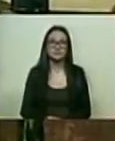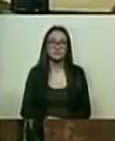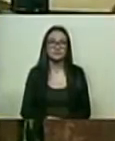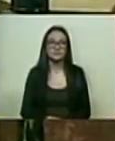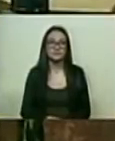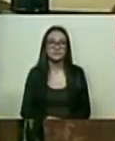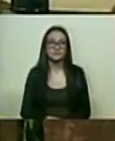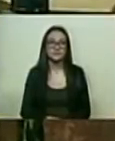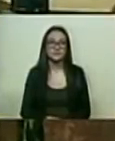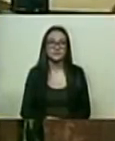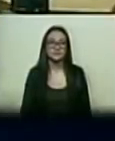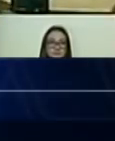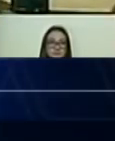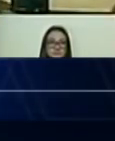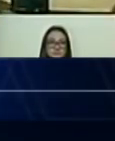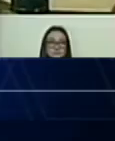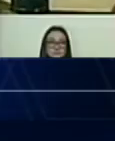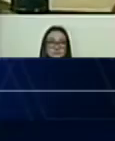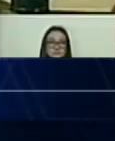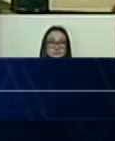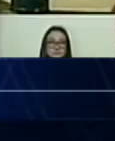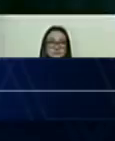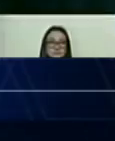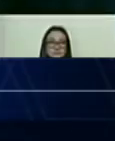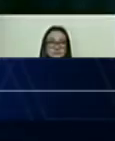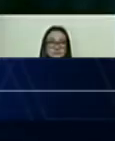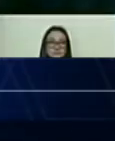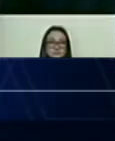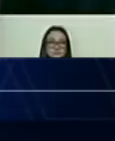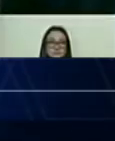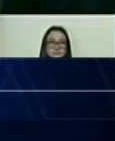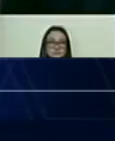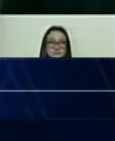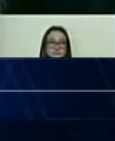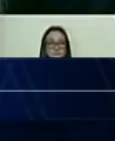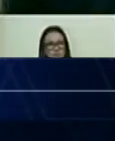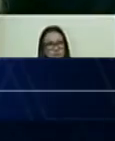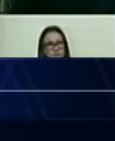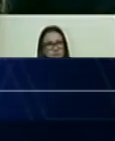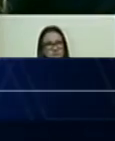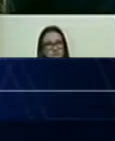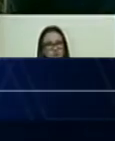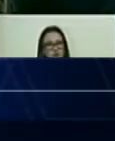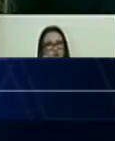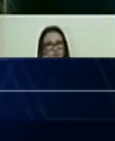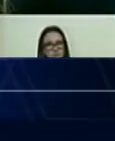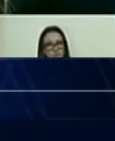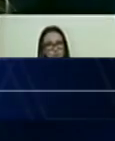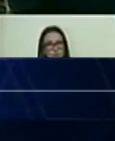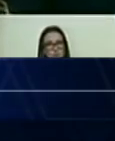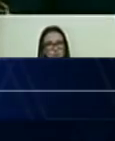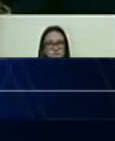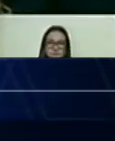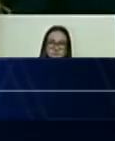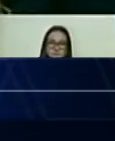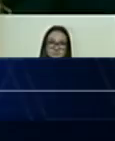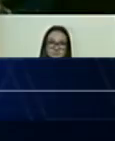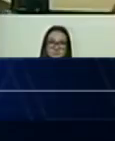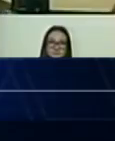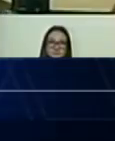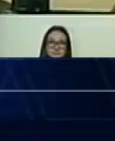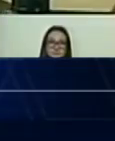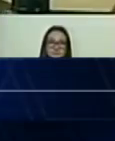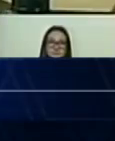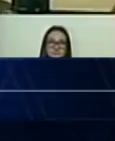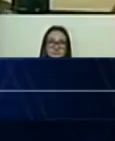Post, Rachel Krieger. ¿Tú eres venezolana? Rachel, bueno, corresponsal